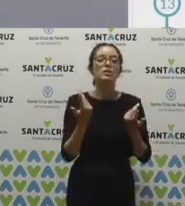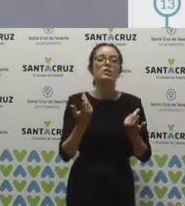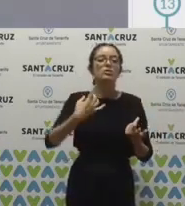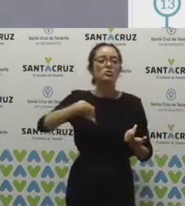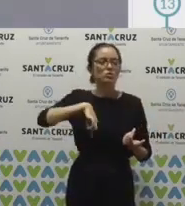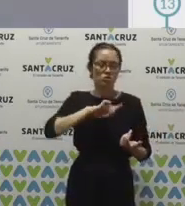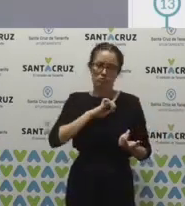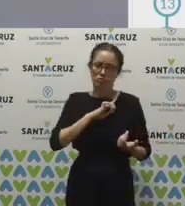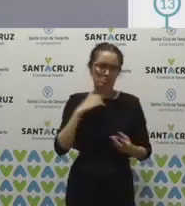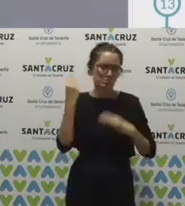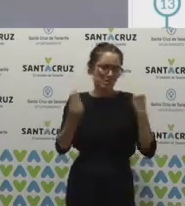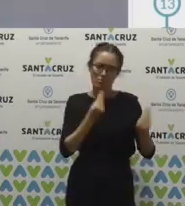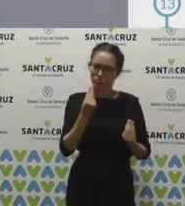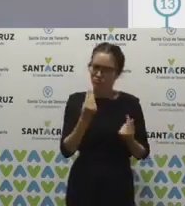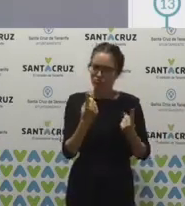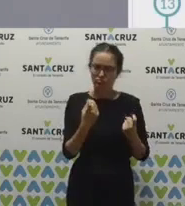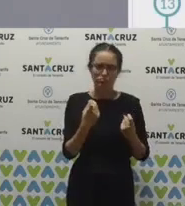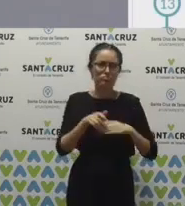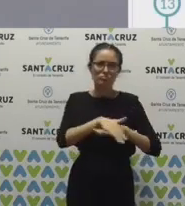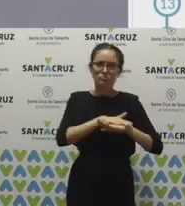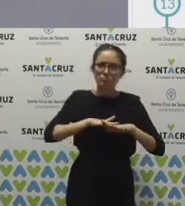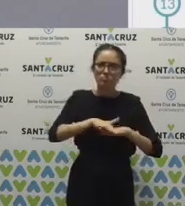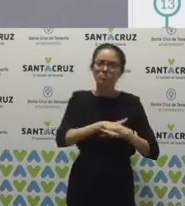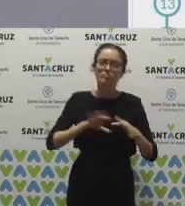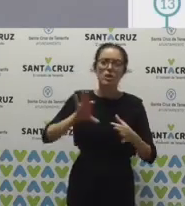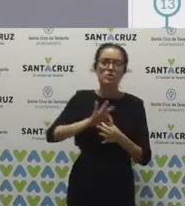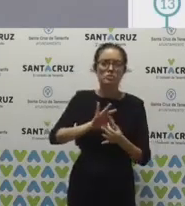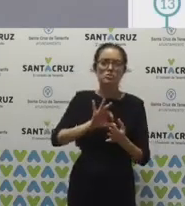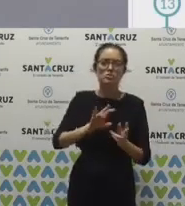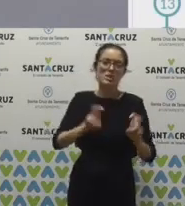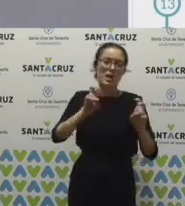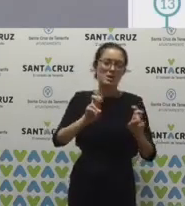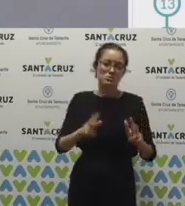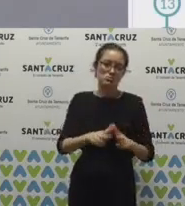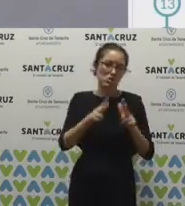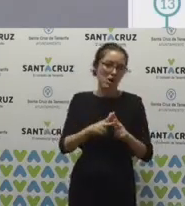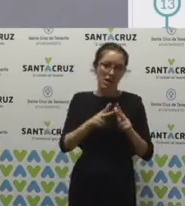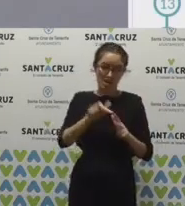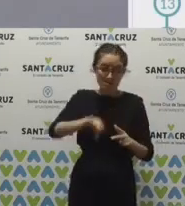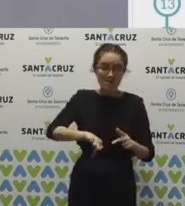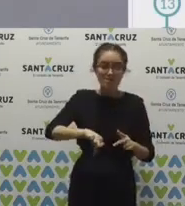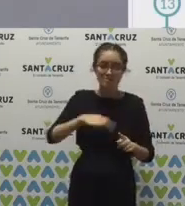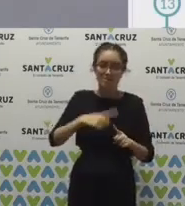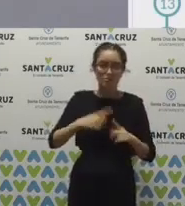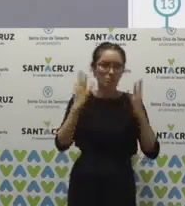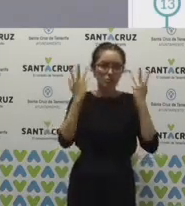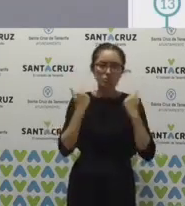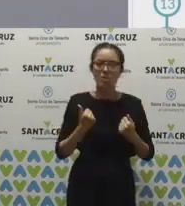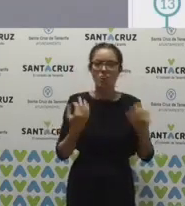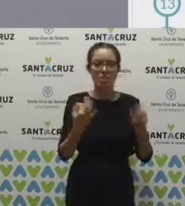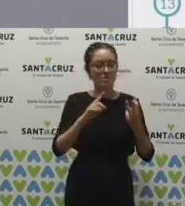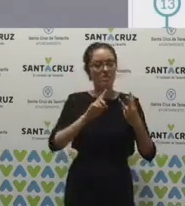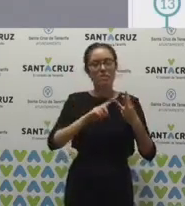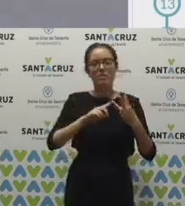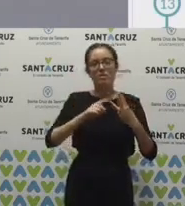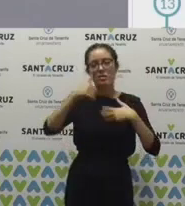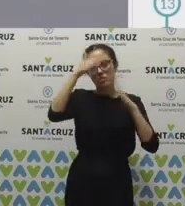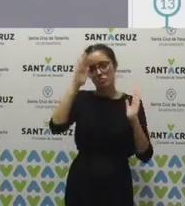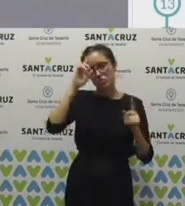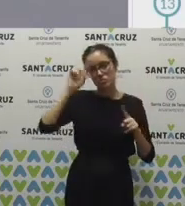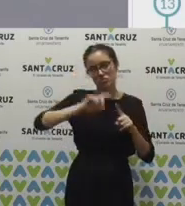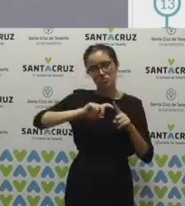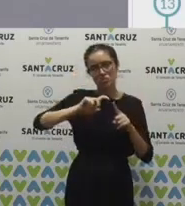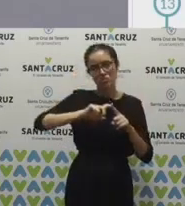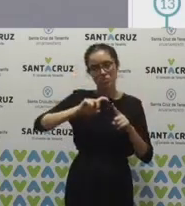absolutamente necesario imagen en los asuntos sociales de la ciudad el tercero habla de una atención psicológica de aumentar